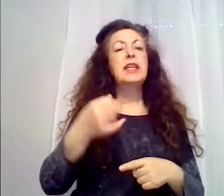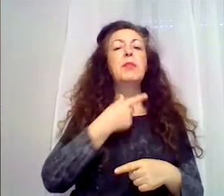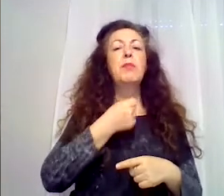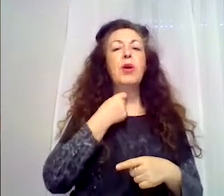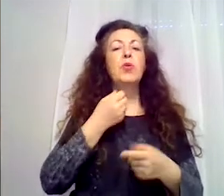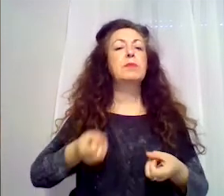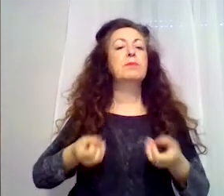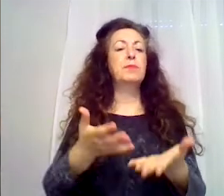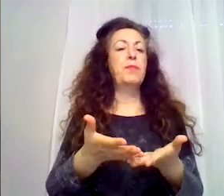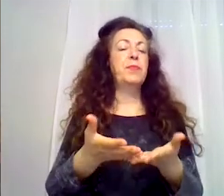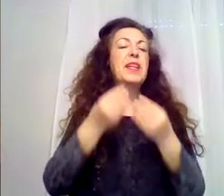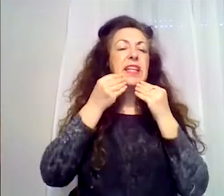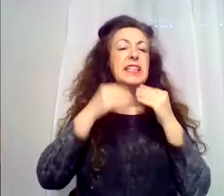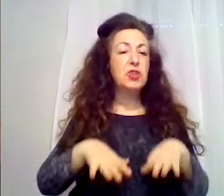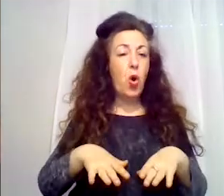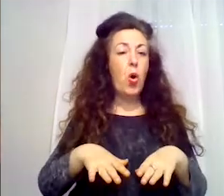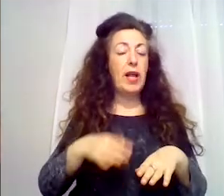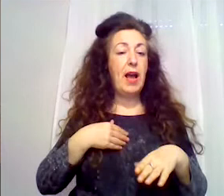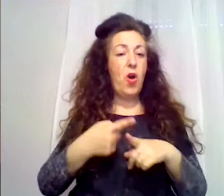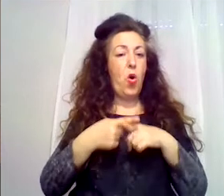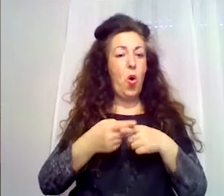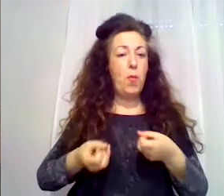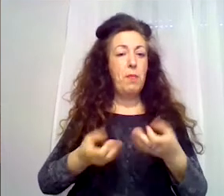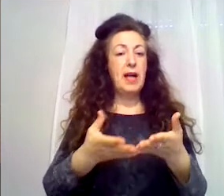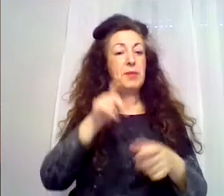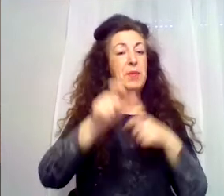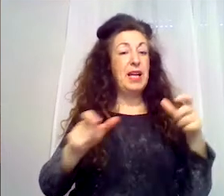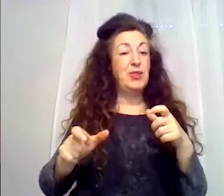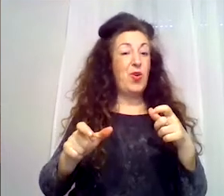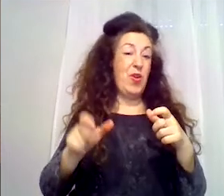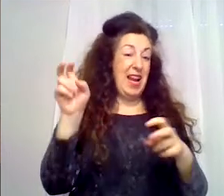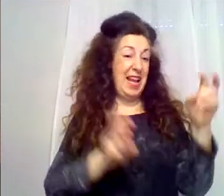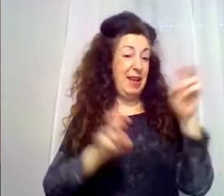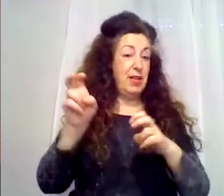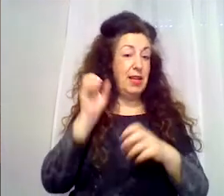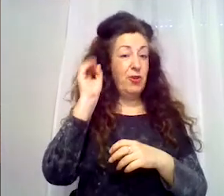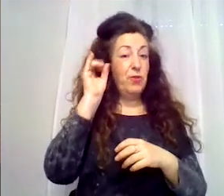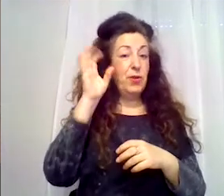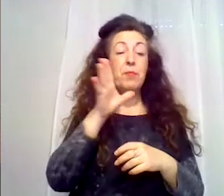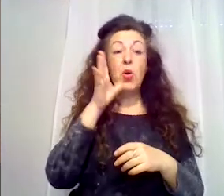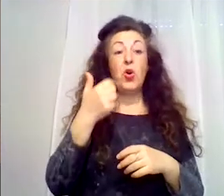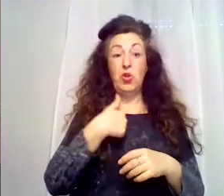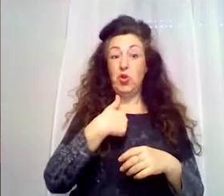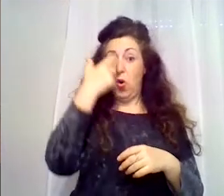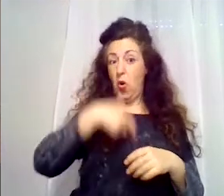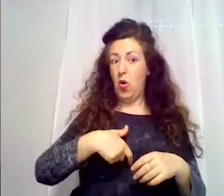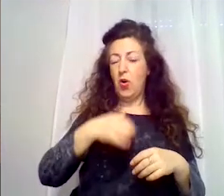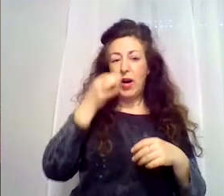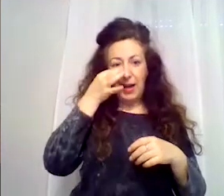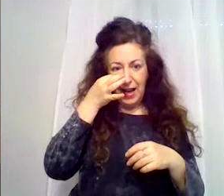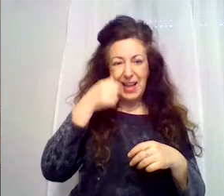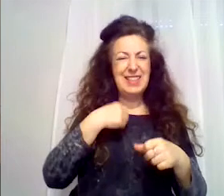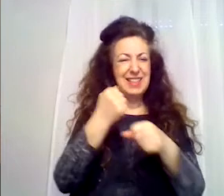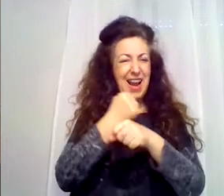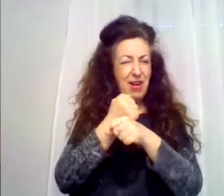darle paso a Luis Antonio de Villena. Digo siempre que me gusta compartir la historia, ¿no?, con el público que